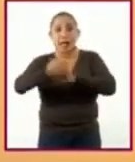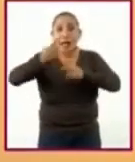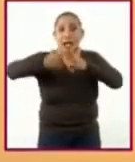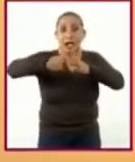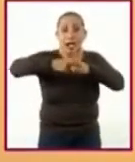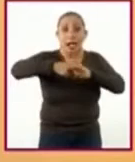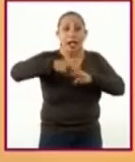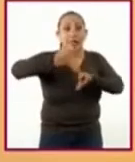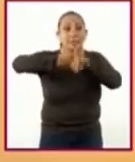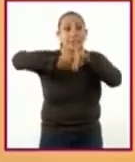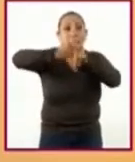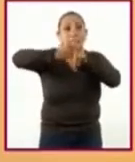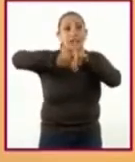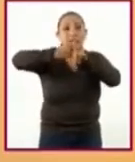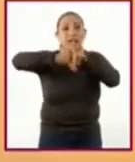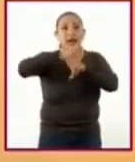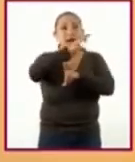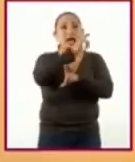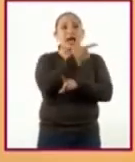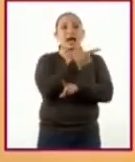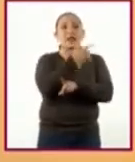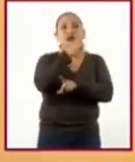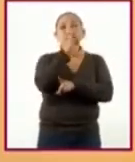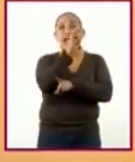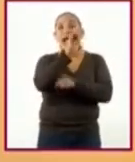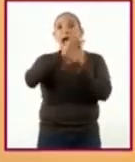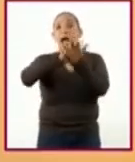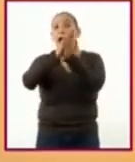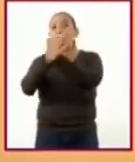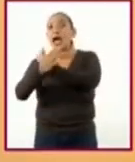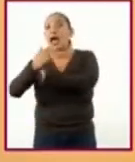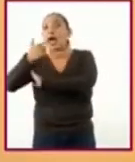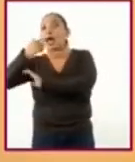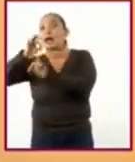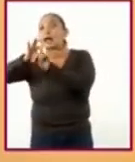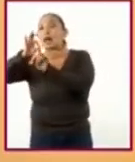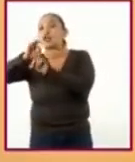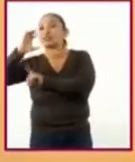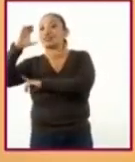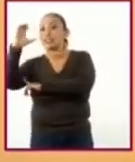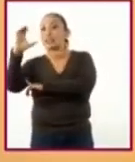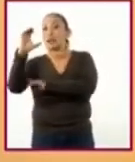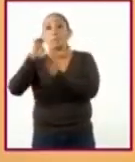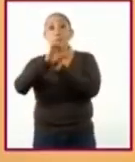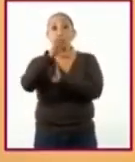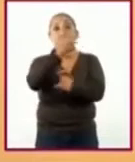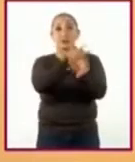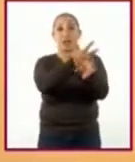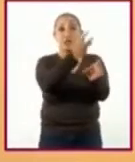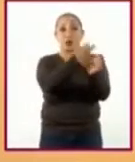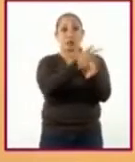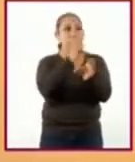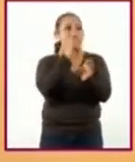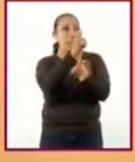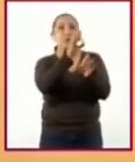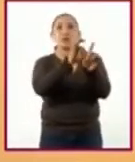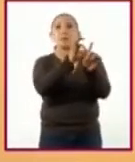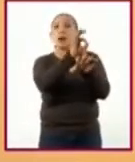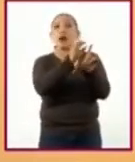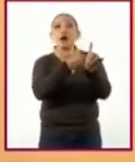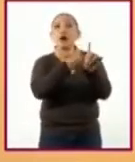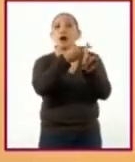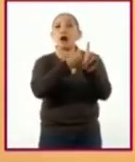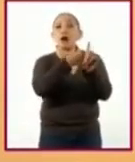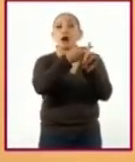de temperatura de grados Fahrenheit a grados Celsius. Por ejemplo, en países como Estados Unidos, se mide la temperatura